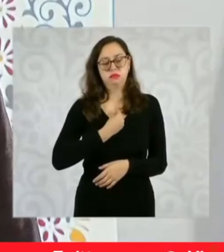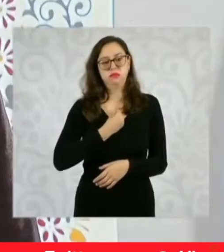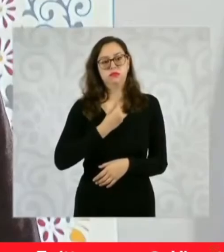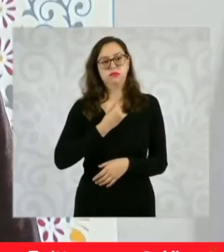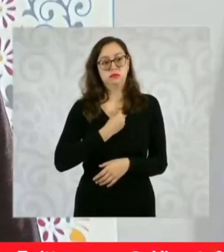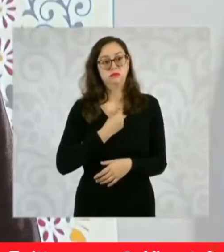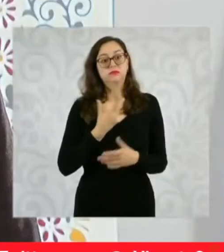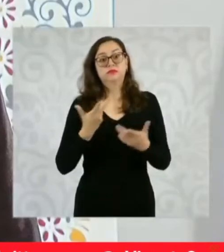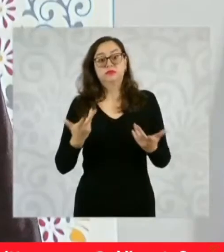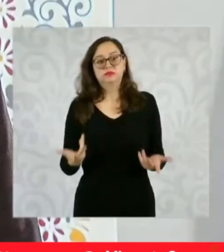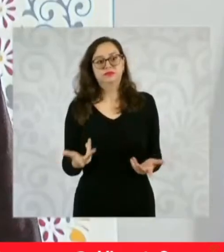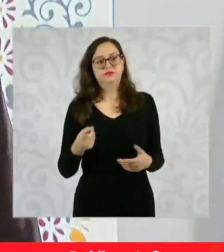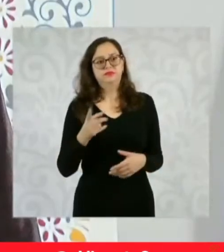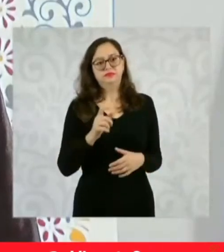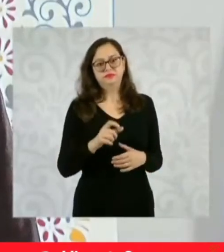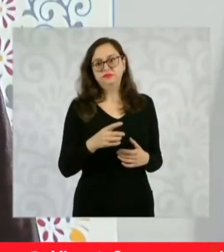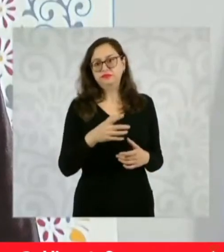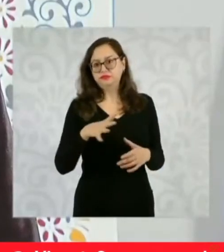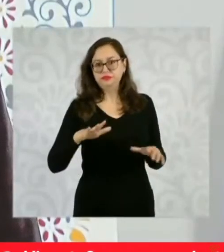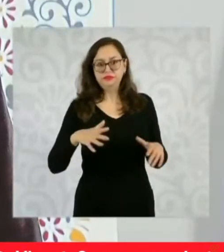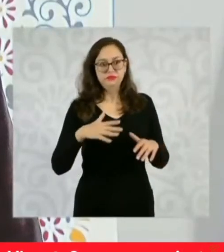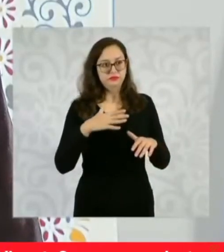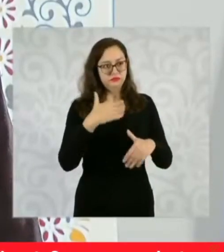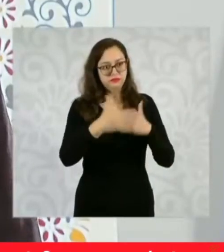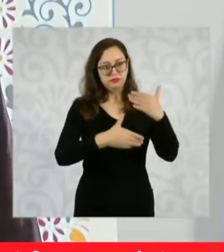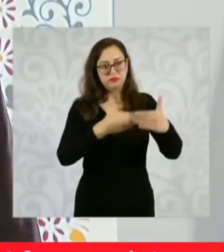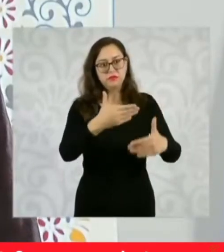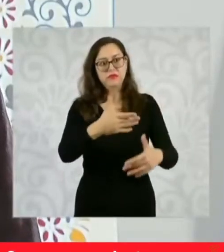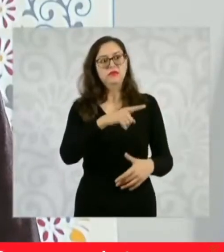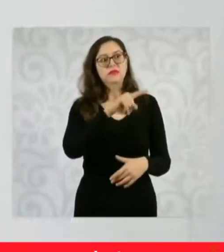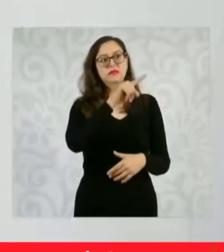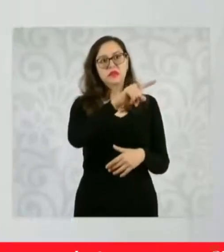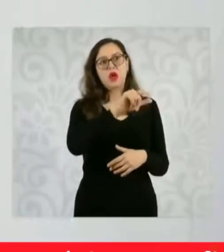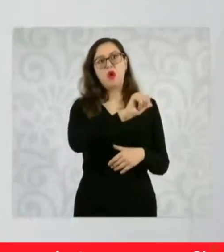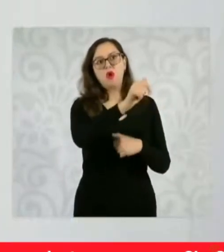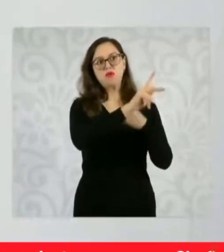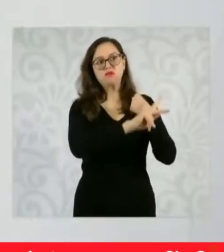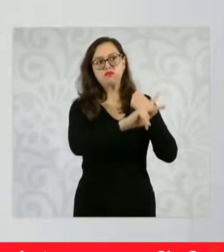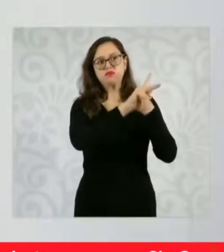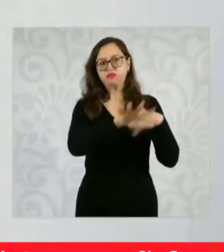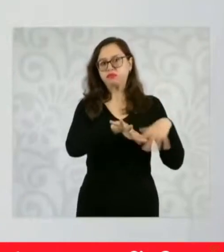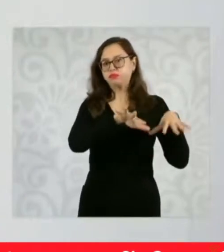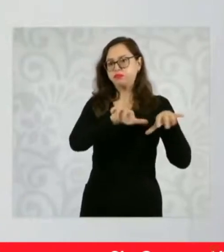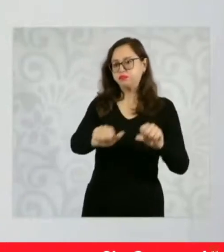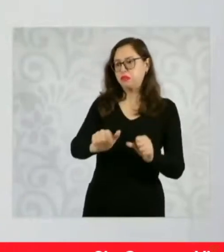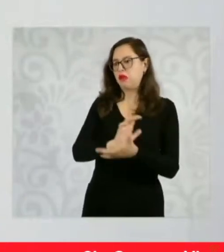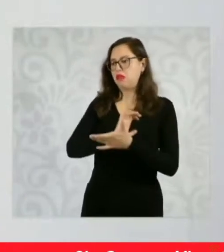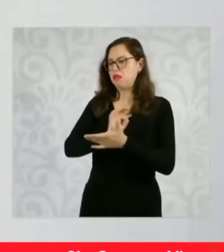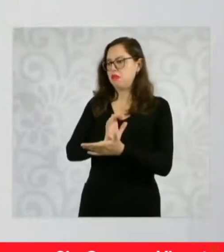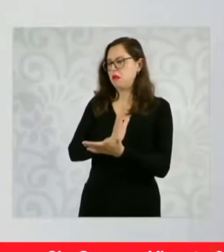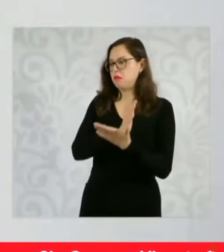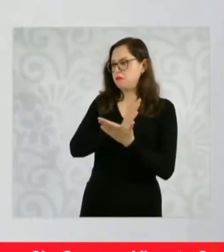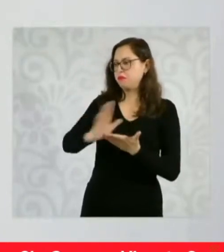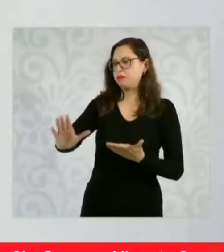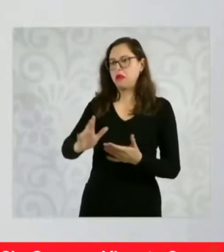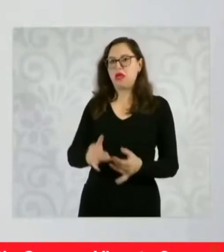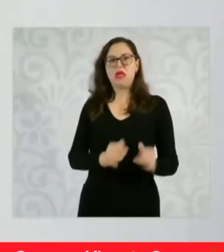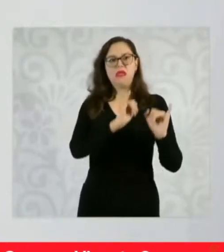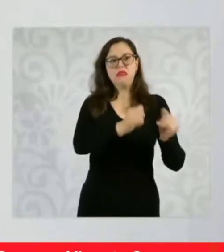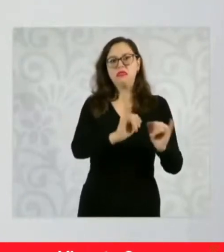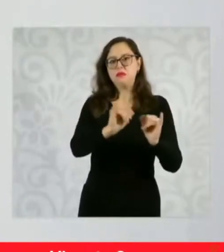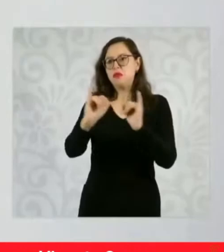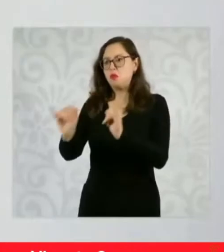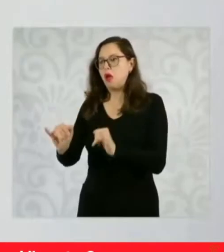individualismo imperante en las culturas de conquista territoriales, de discriminación, de explotación de seres